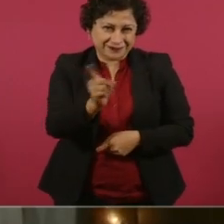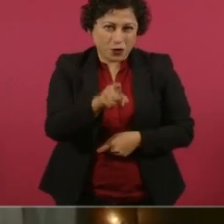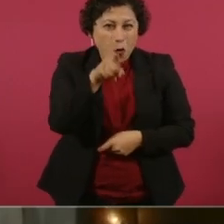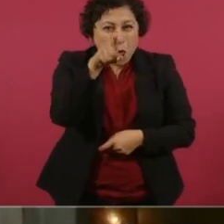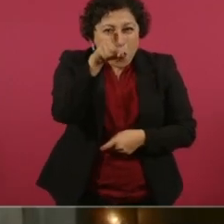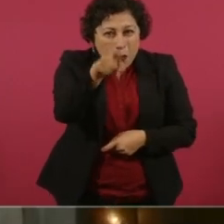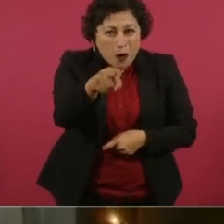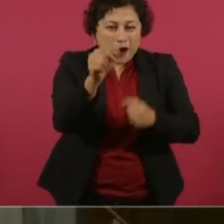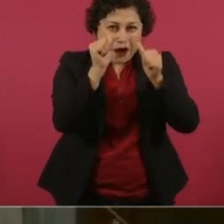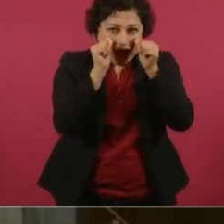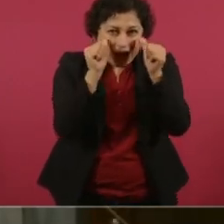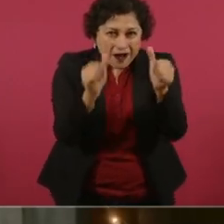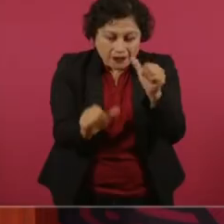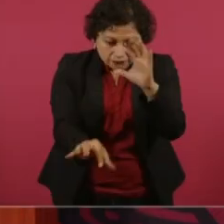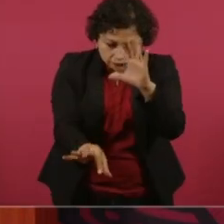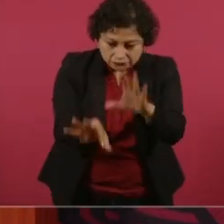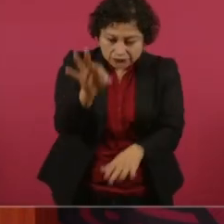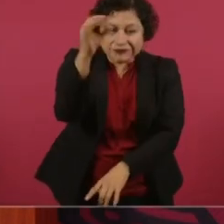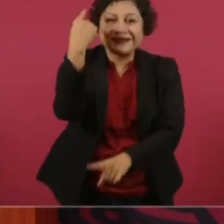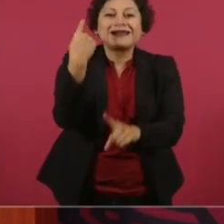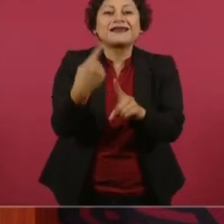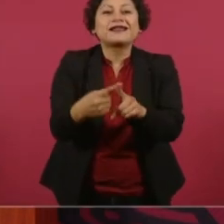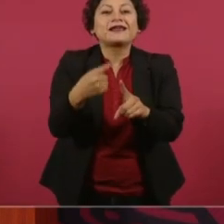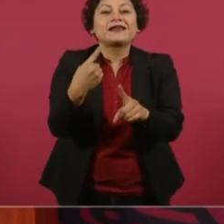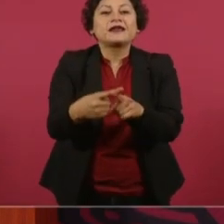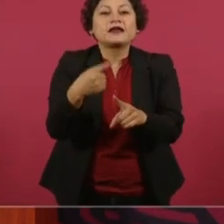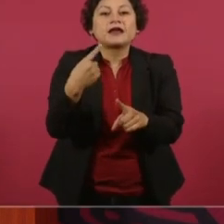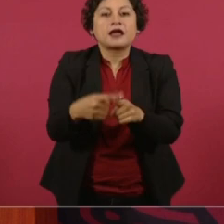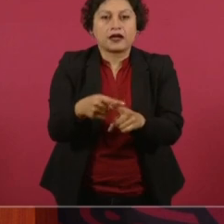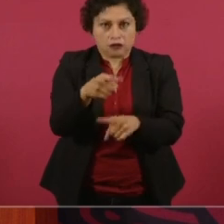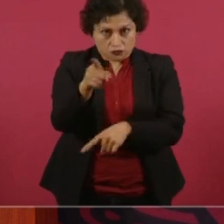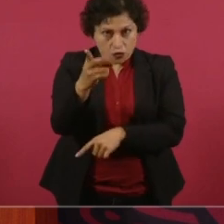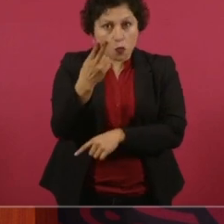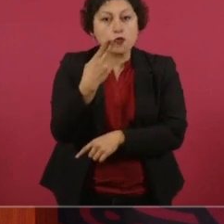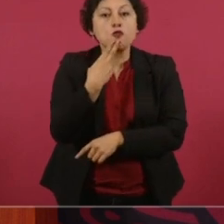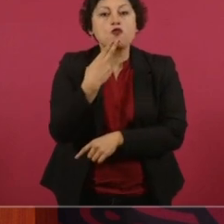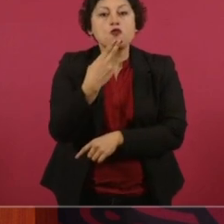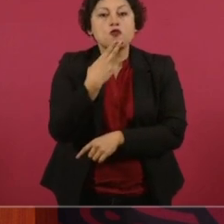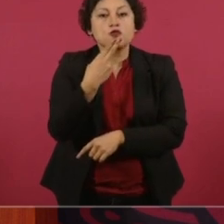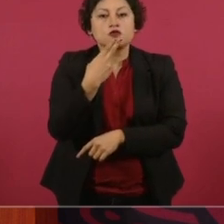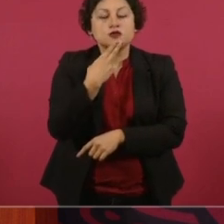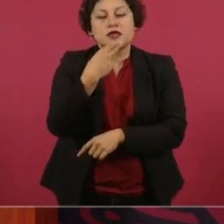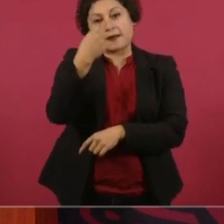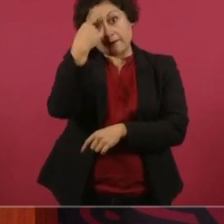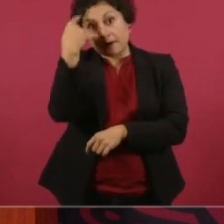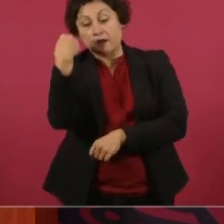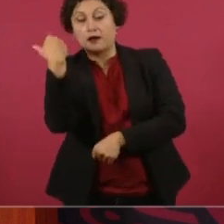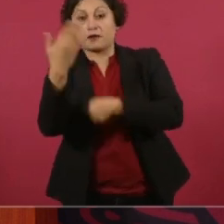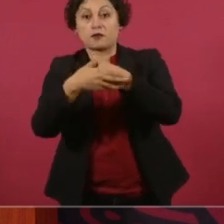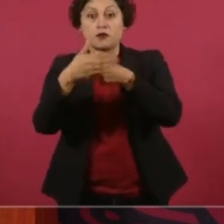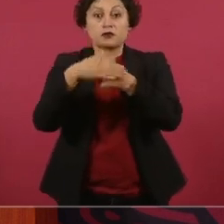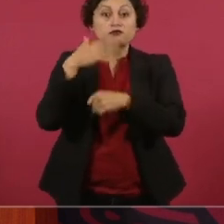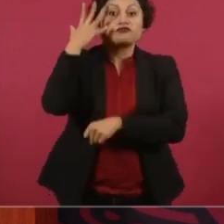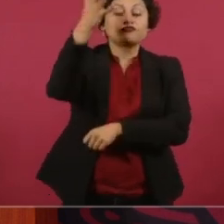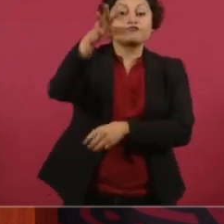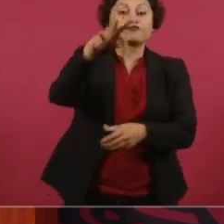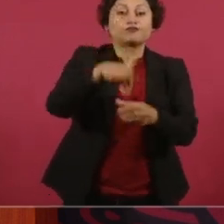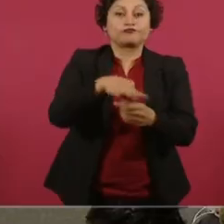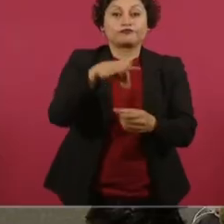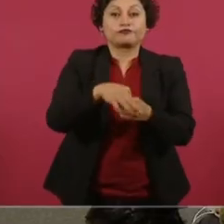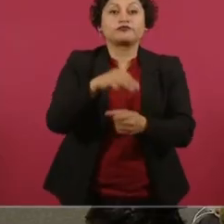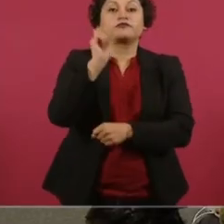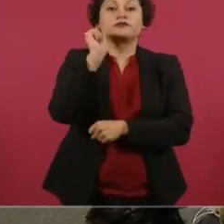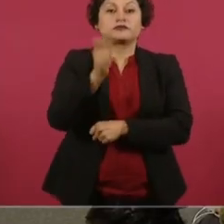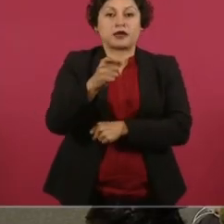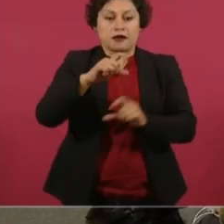úsenla, carajo. Úsenla para salirse el día de las elecciones con el México donde sí se